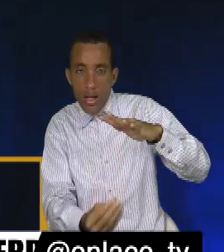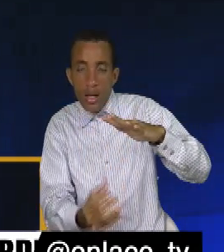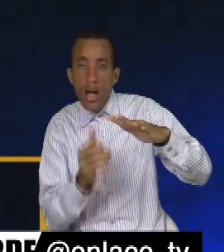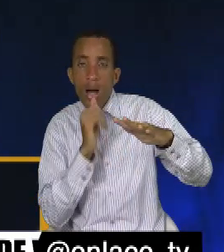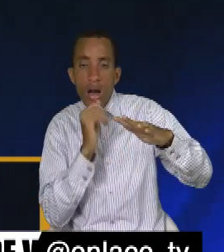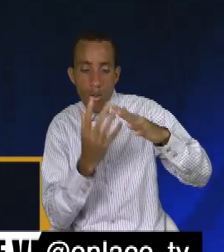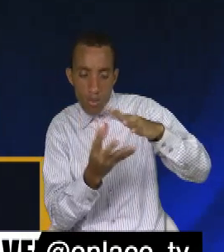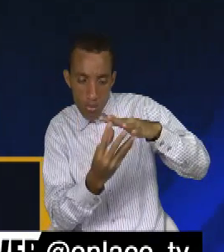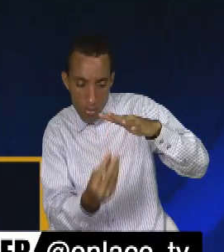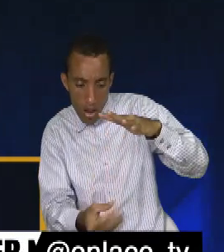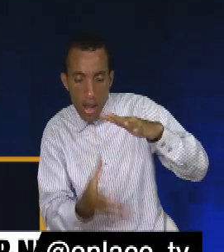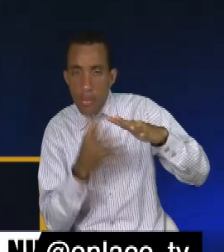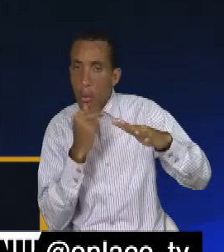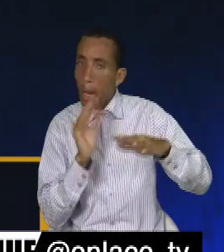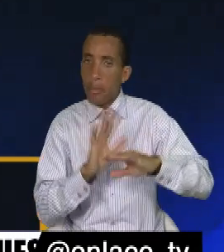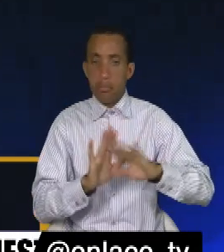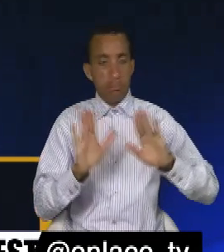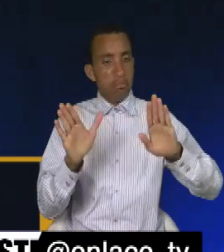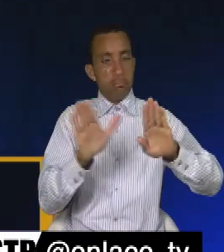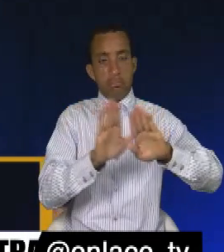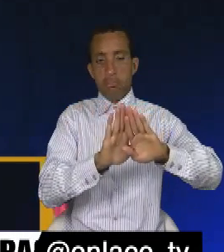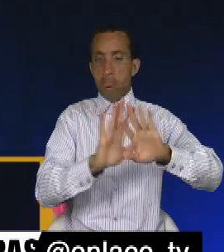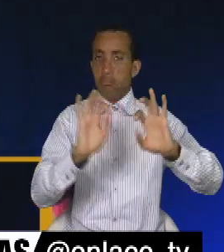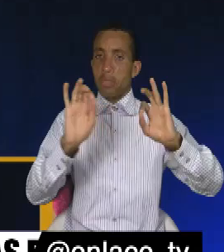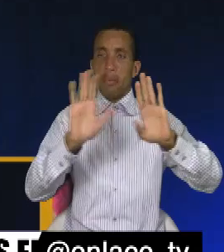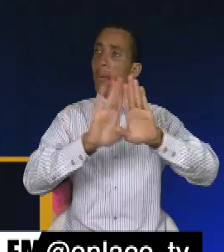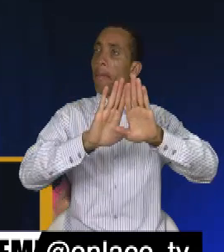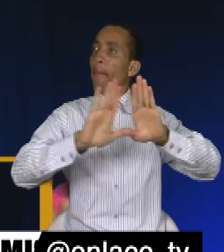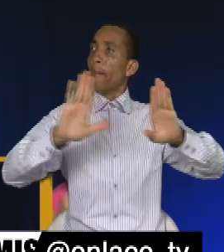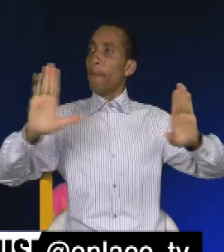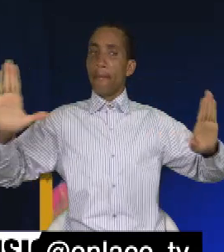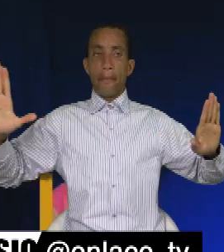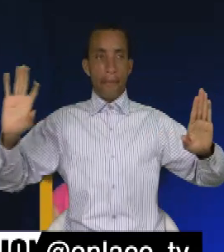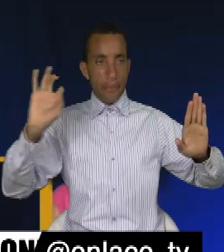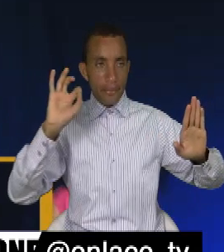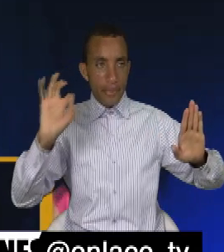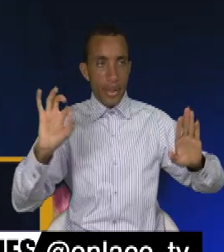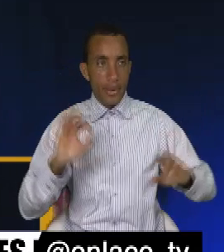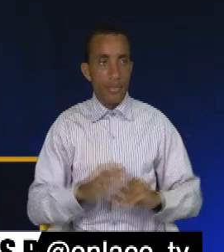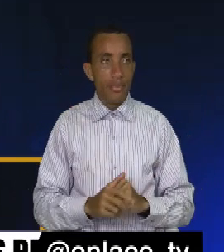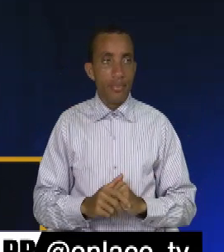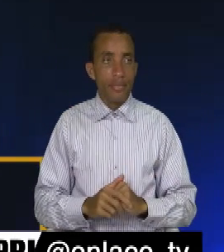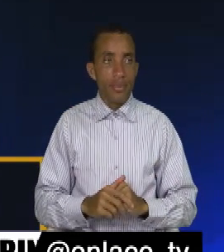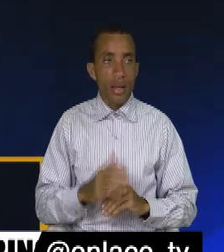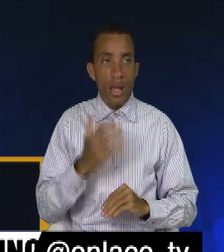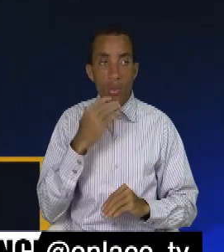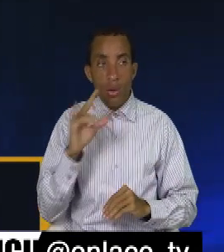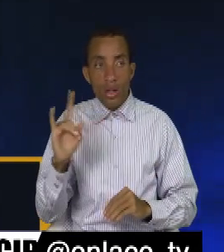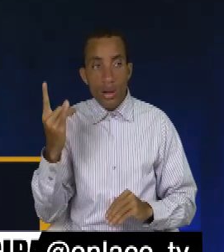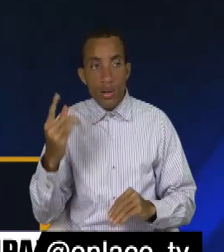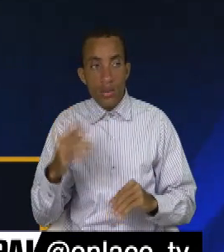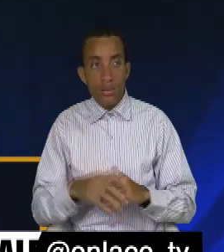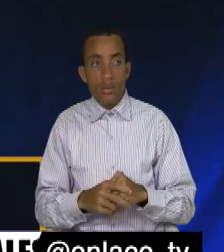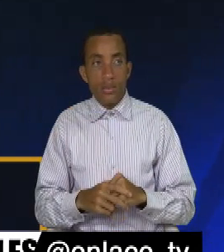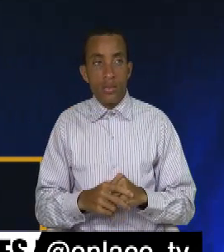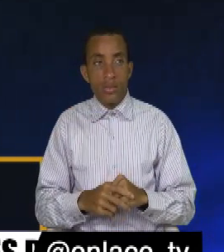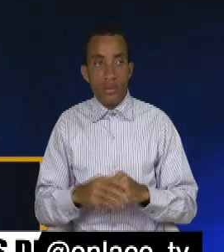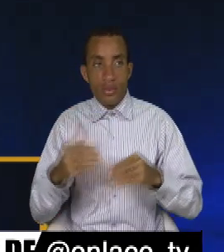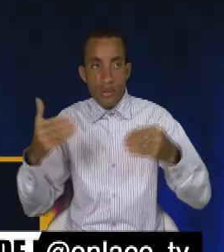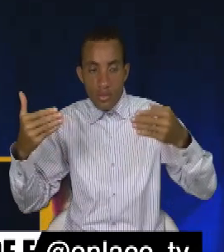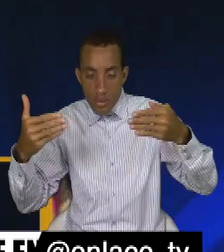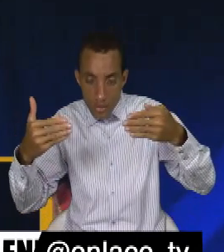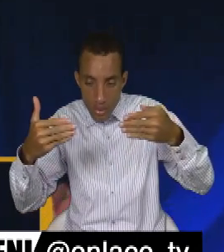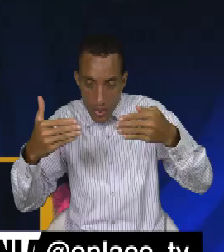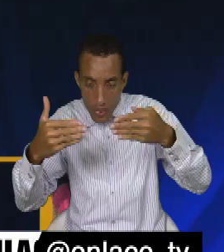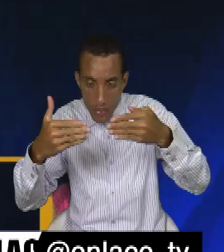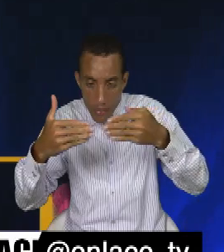dilatación. Las obras civiles tienen este tipo de elementos incorporados desde su diseño, porque las juntas de dilatación para ese